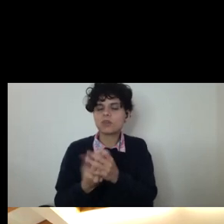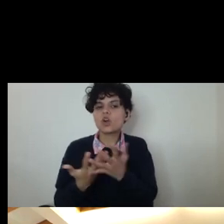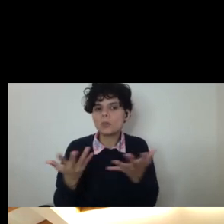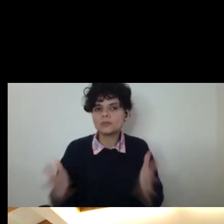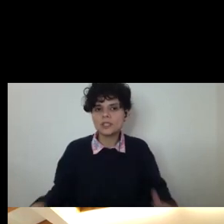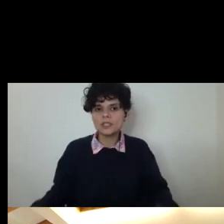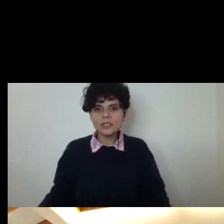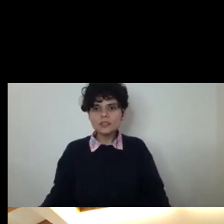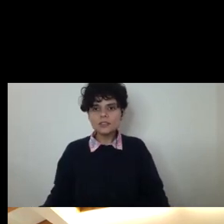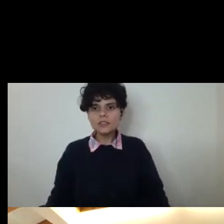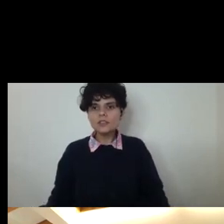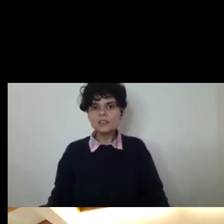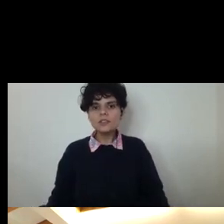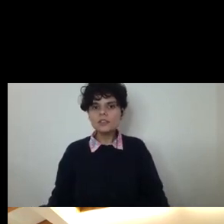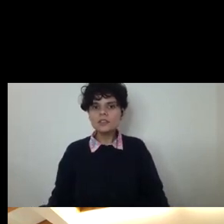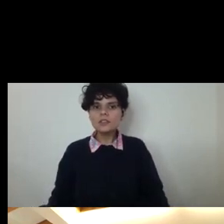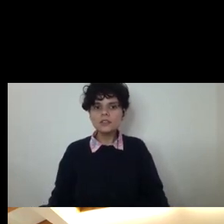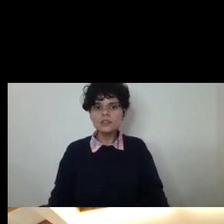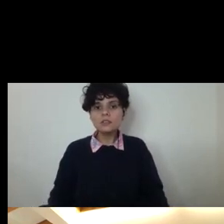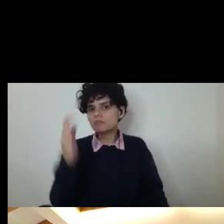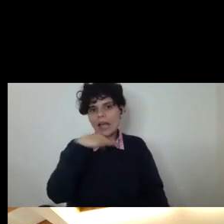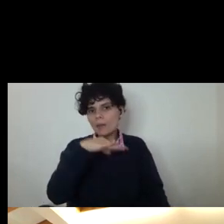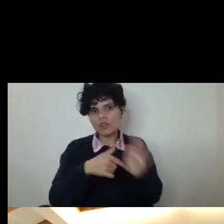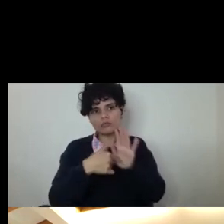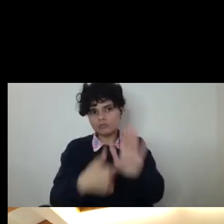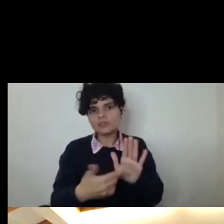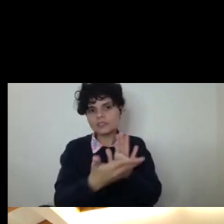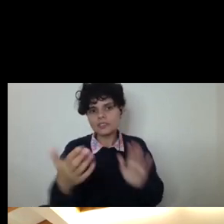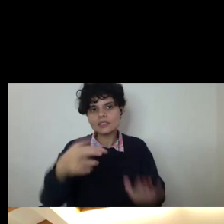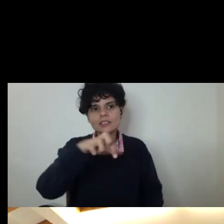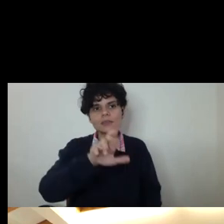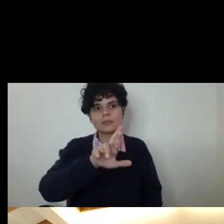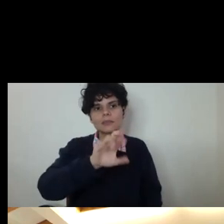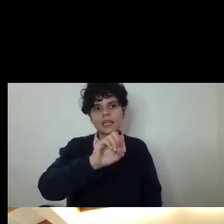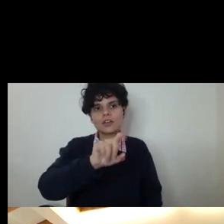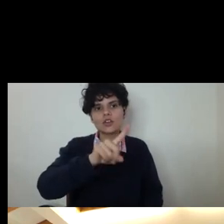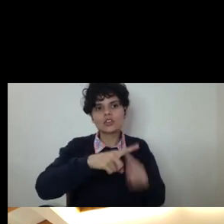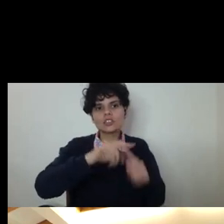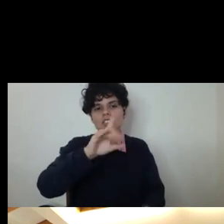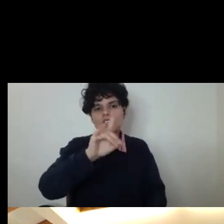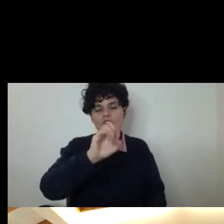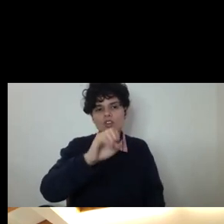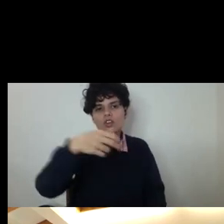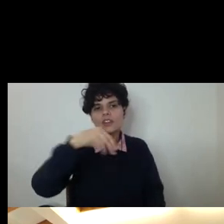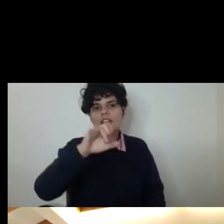Bueno, solo les quiero mostrar muy rápidamente aquí que el peróxido de hidrógeno que ustedes vieron estimulaba el receptor de